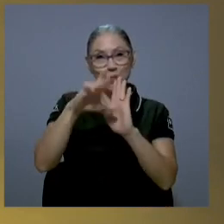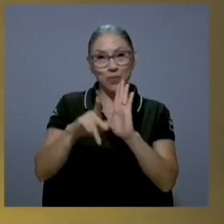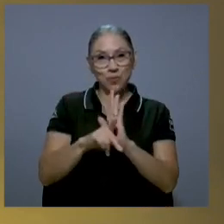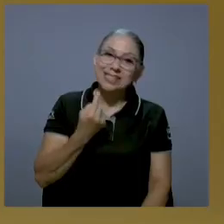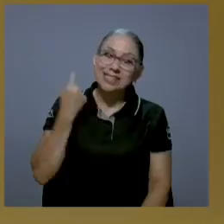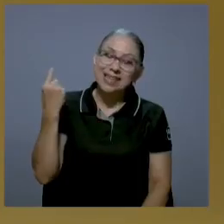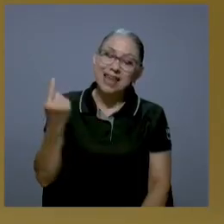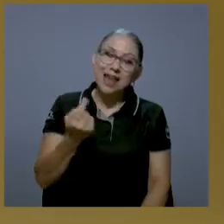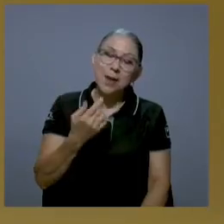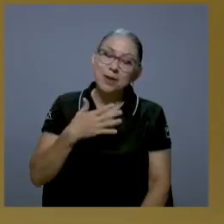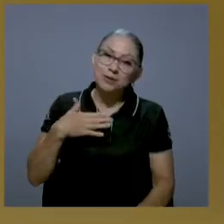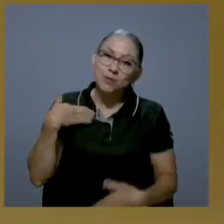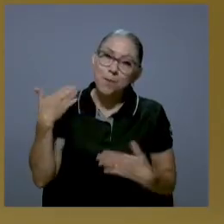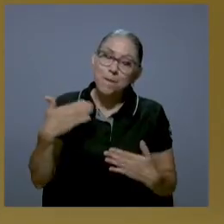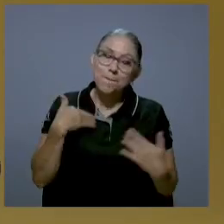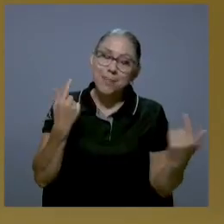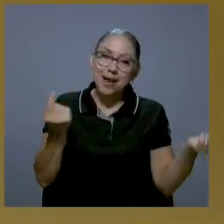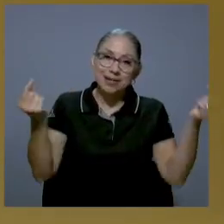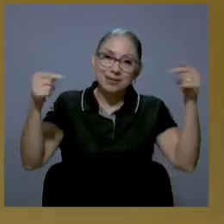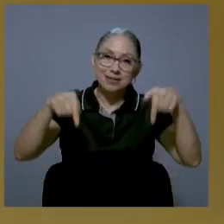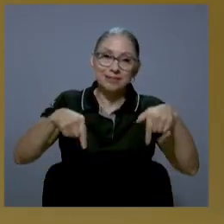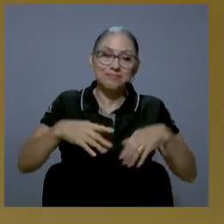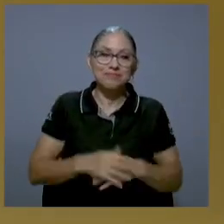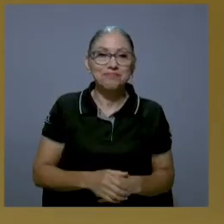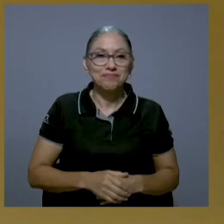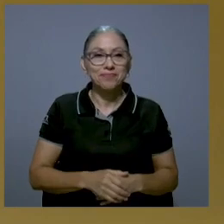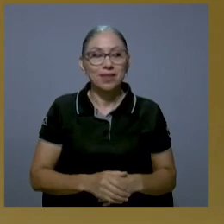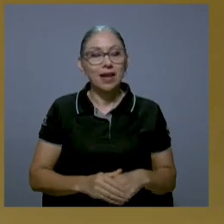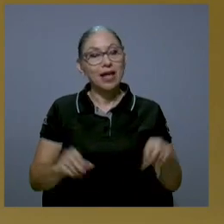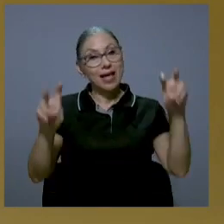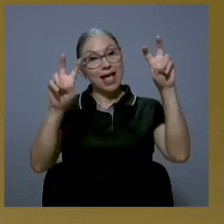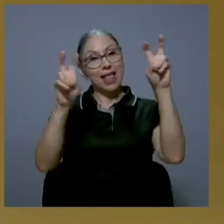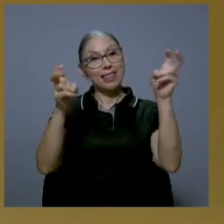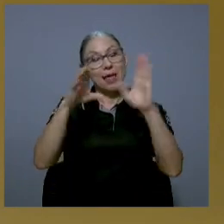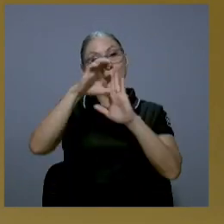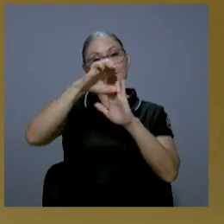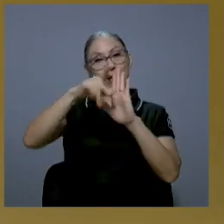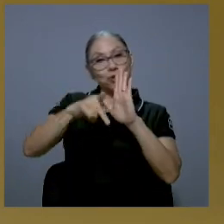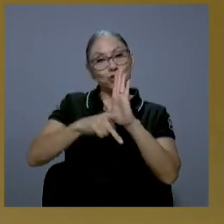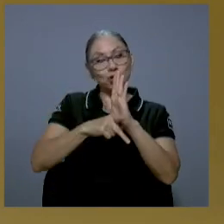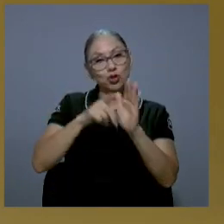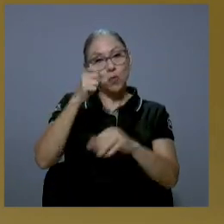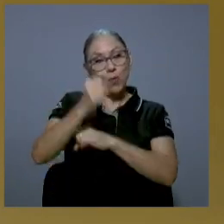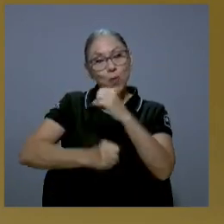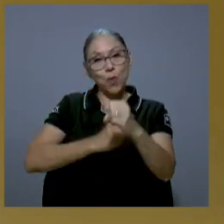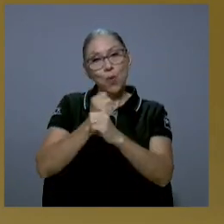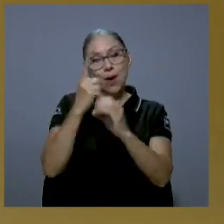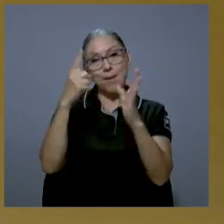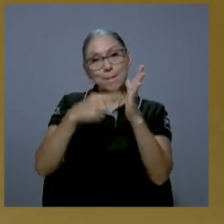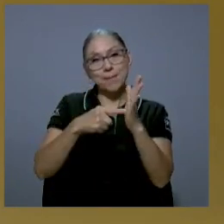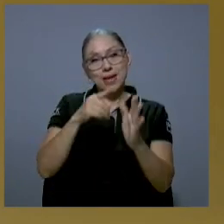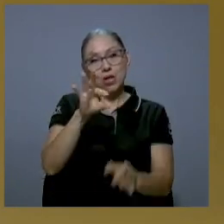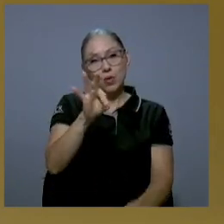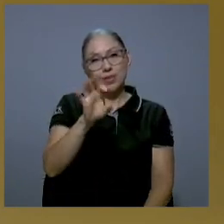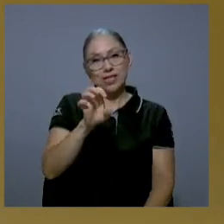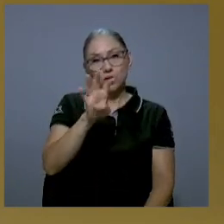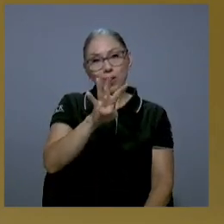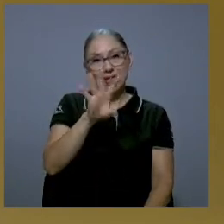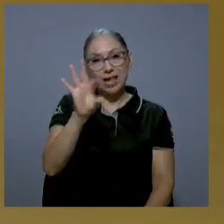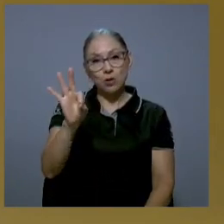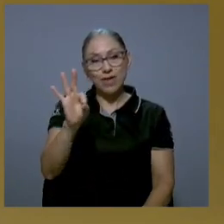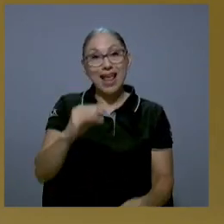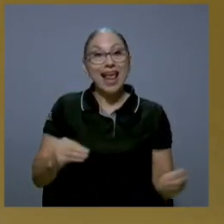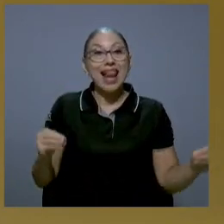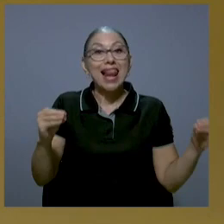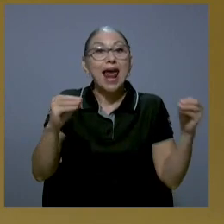menor que yo. Bueno, el tema de la Constitución del 49, en primer lugar hay que decir que es la más longeva que